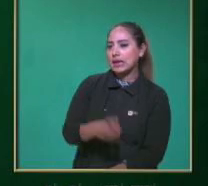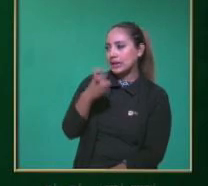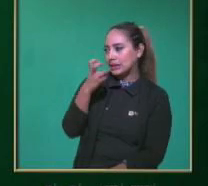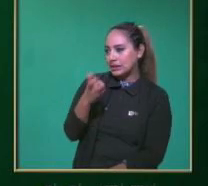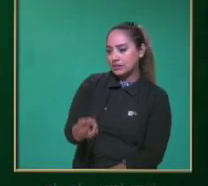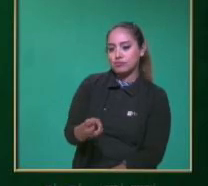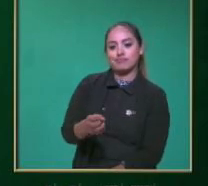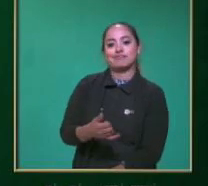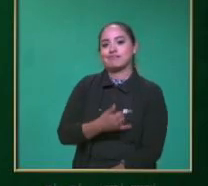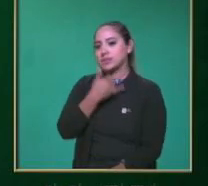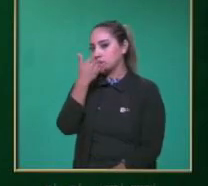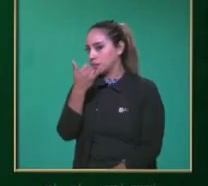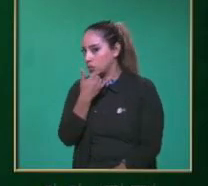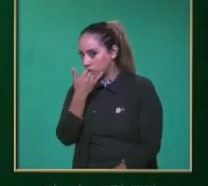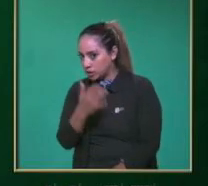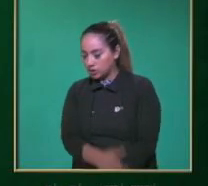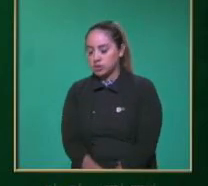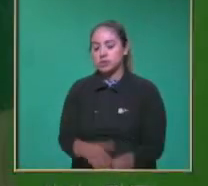incorrecta.